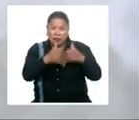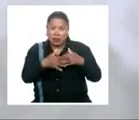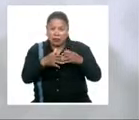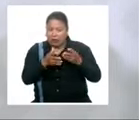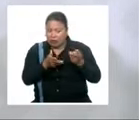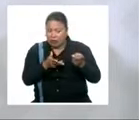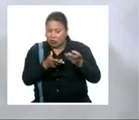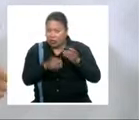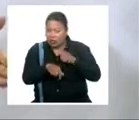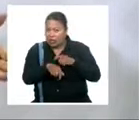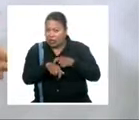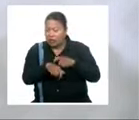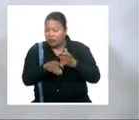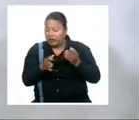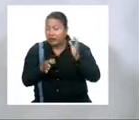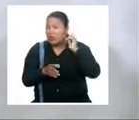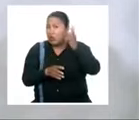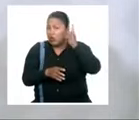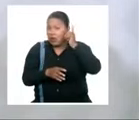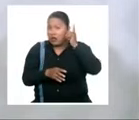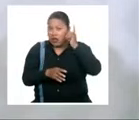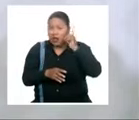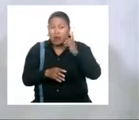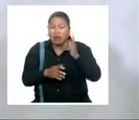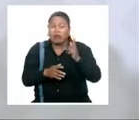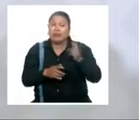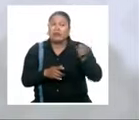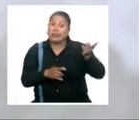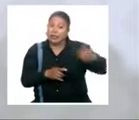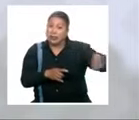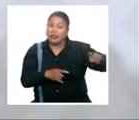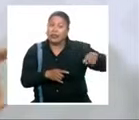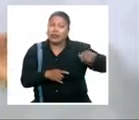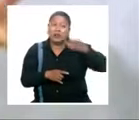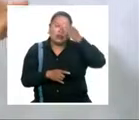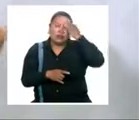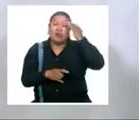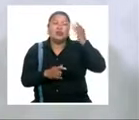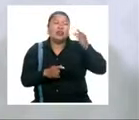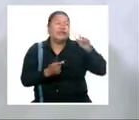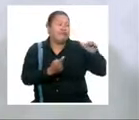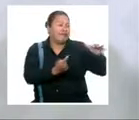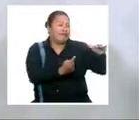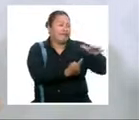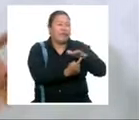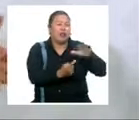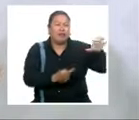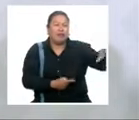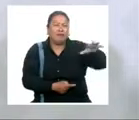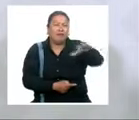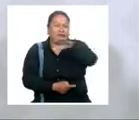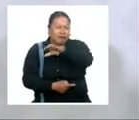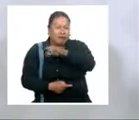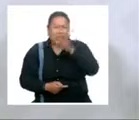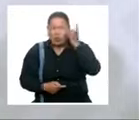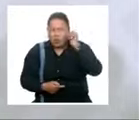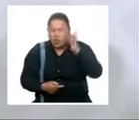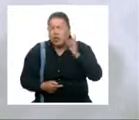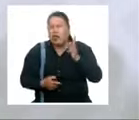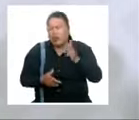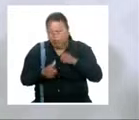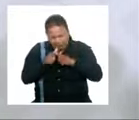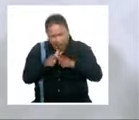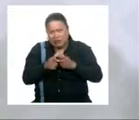van. Yo espero que nuestros hermanos de otras comunidades, pues no nos